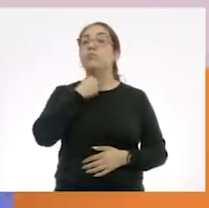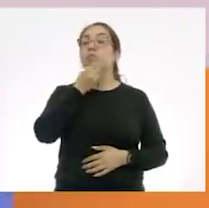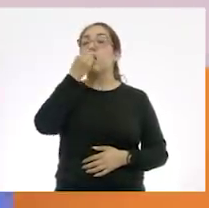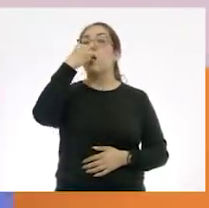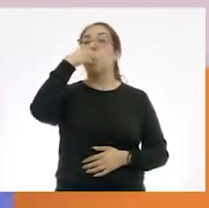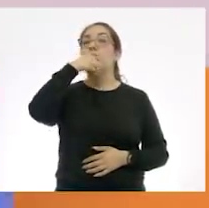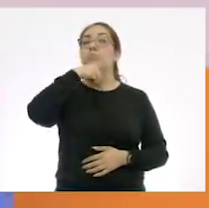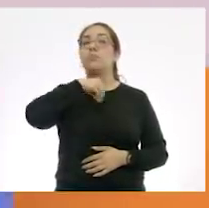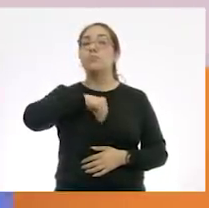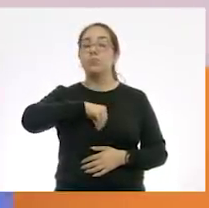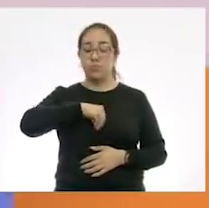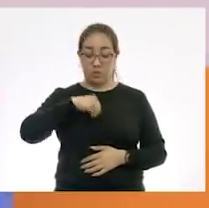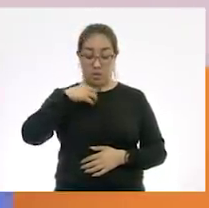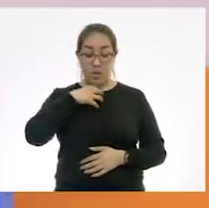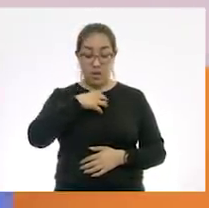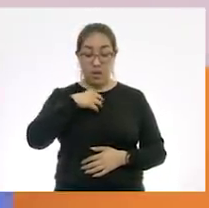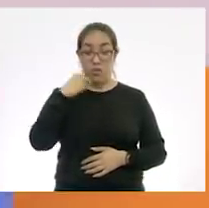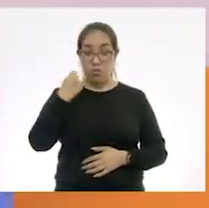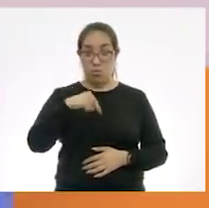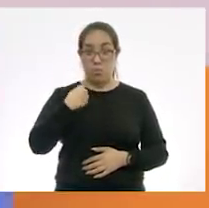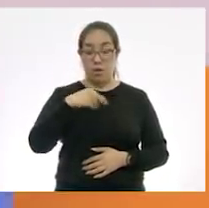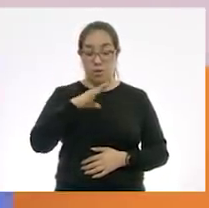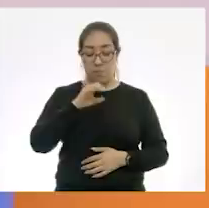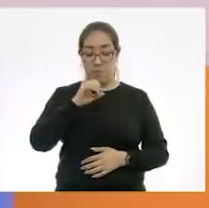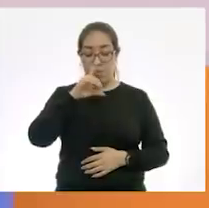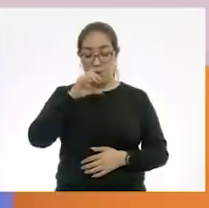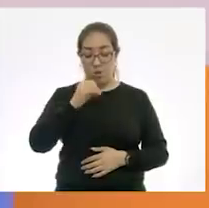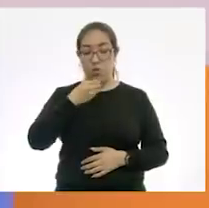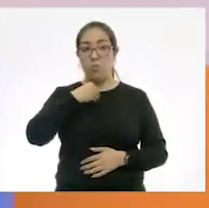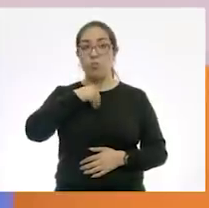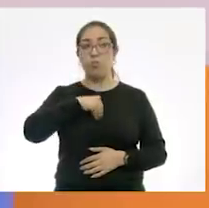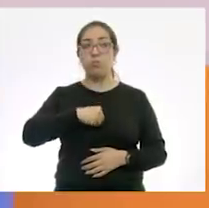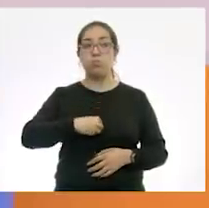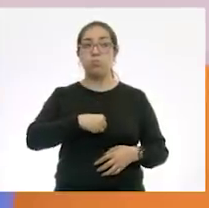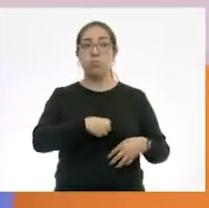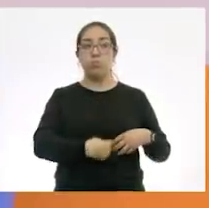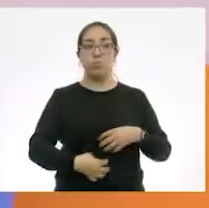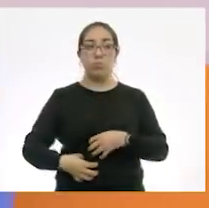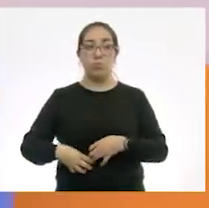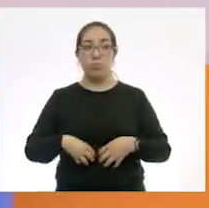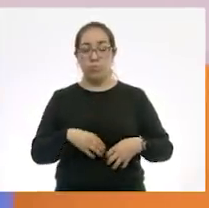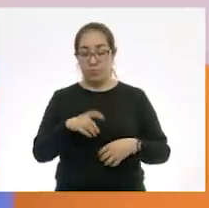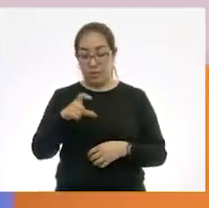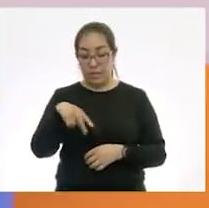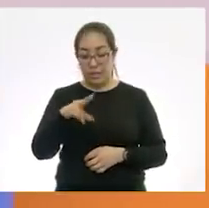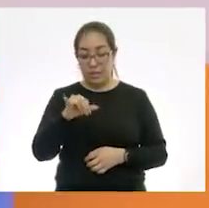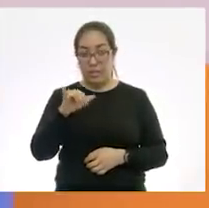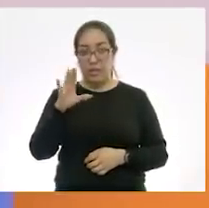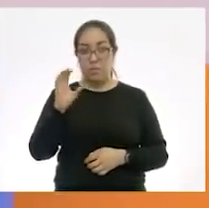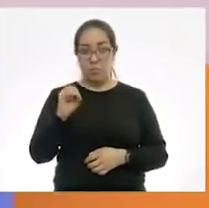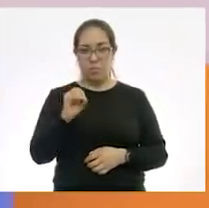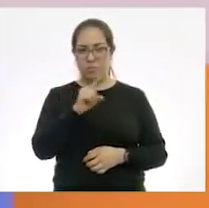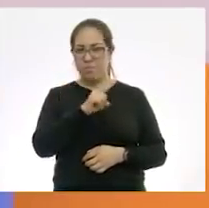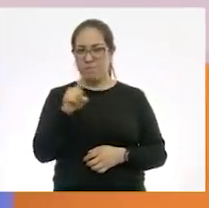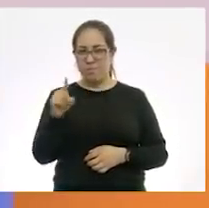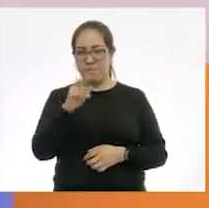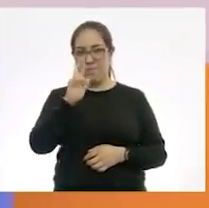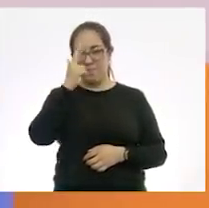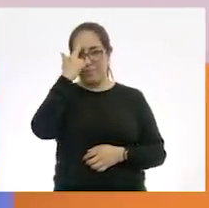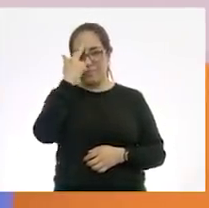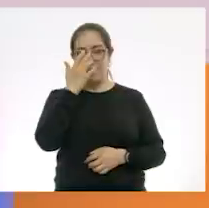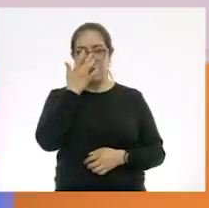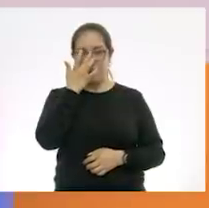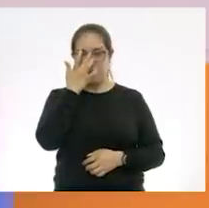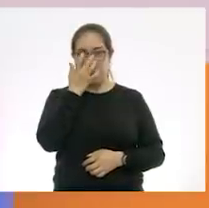estómago se llama bolo alimenticio. Uh-huh. Ya cuando entra al intestino delgado se llama quimo. Quimo, muy bien. ¿Y recuerdas esa toalla con